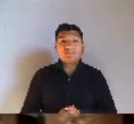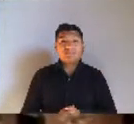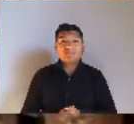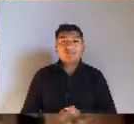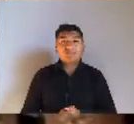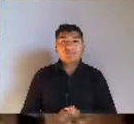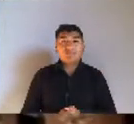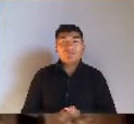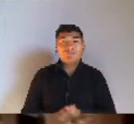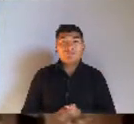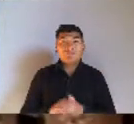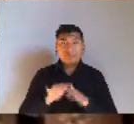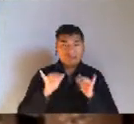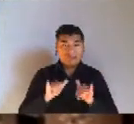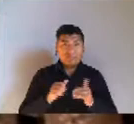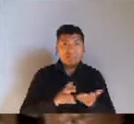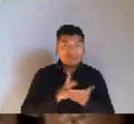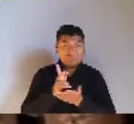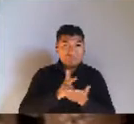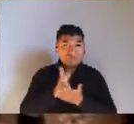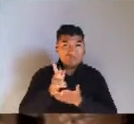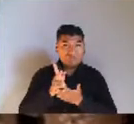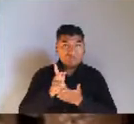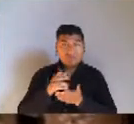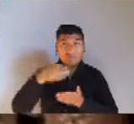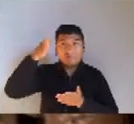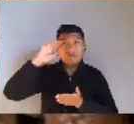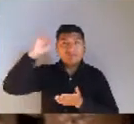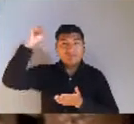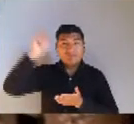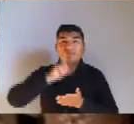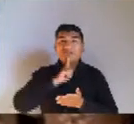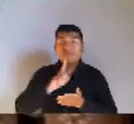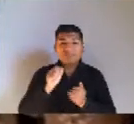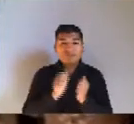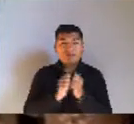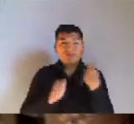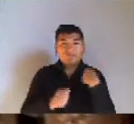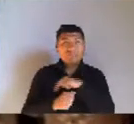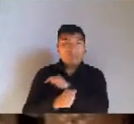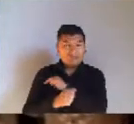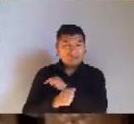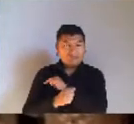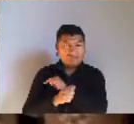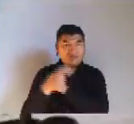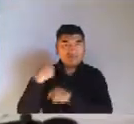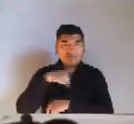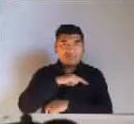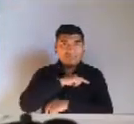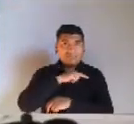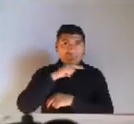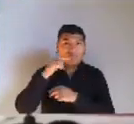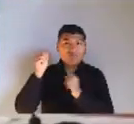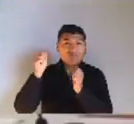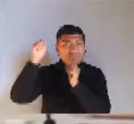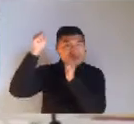que verdaderamente Dios está presente en nosotros, pongámonos en su presencia